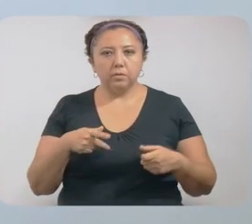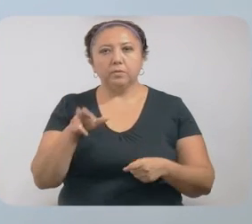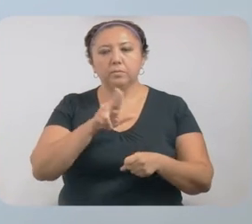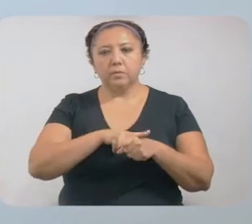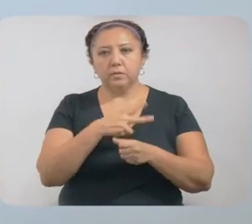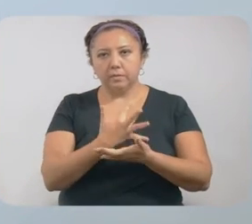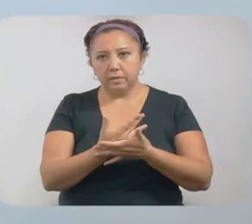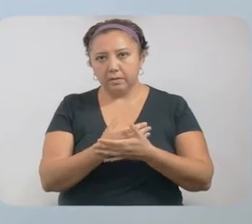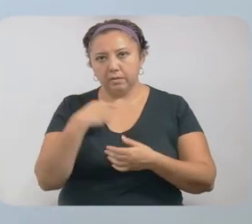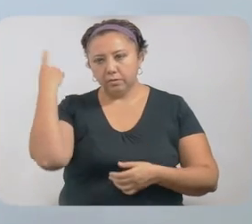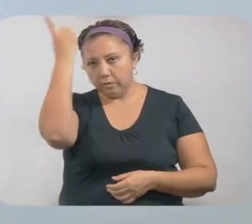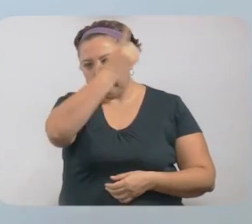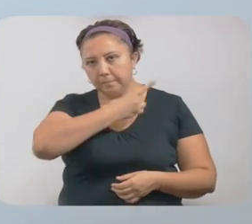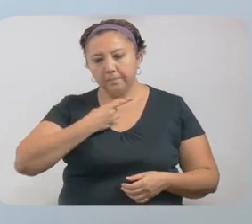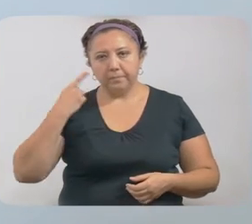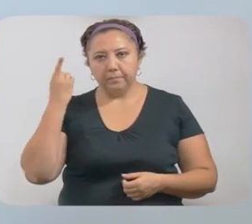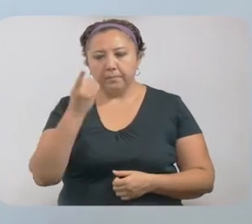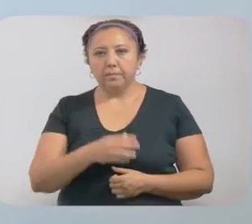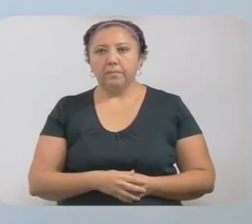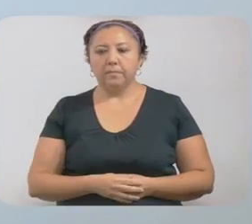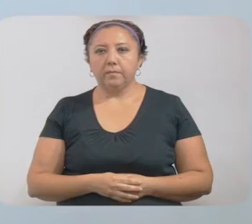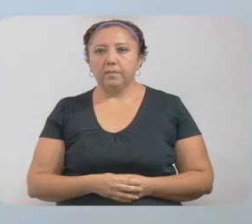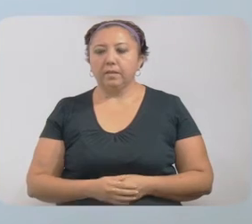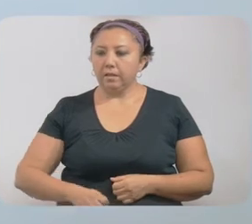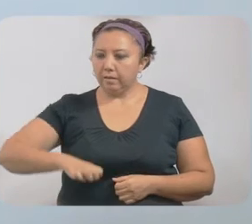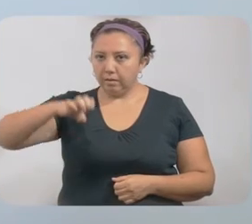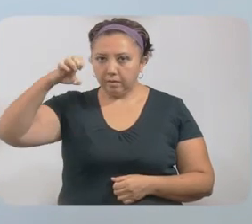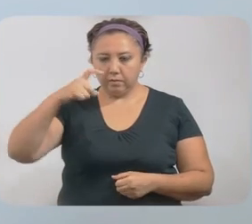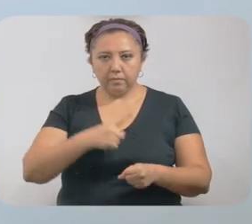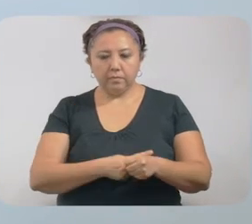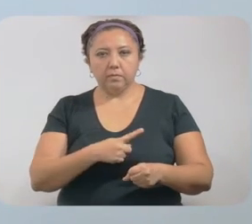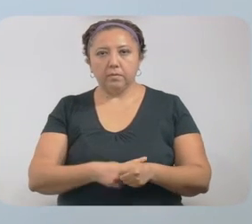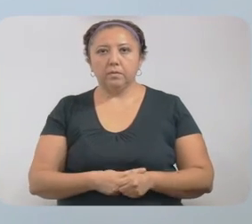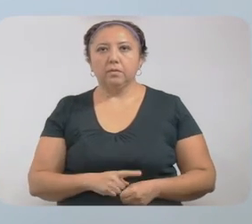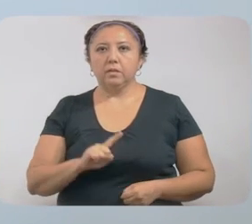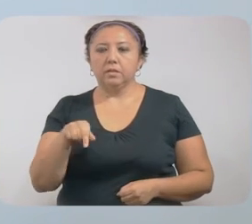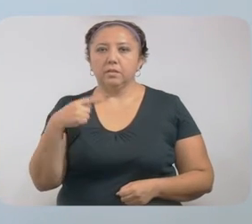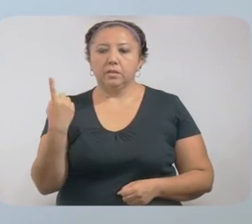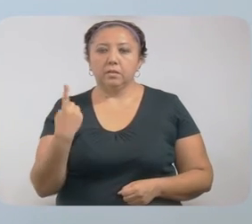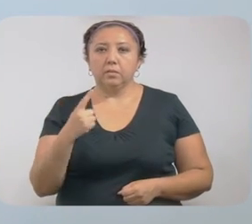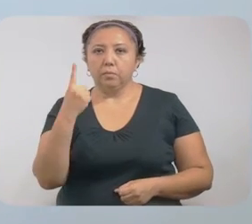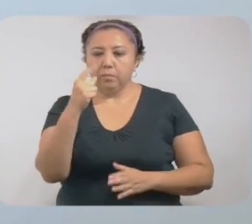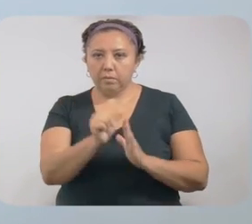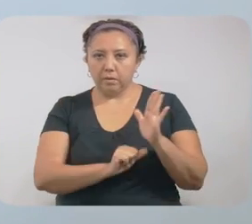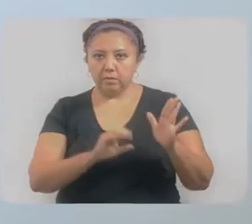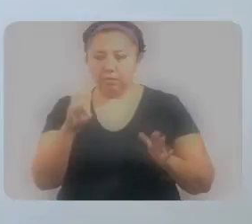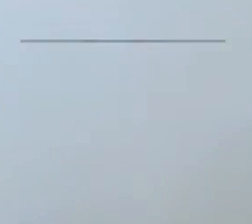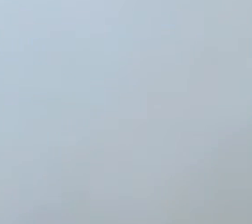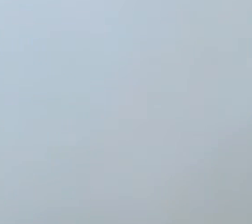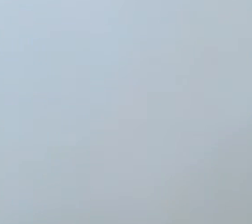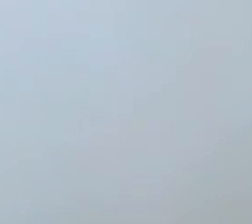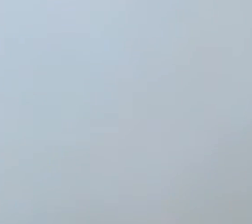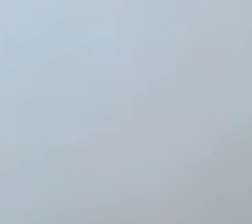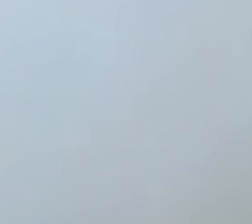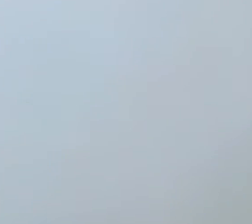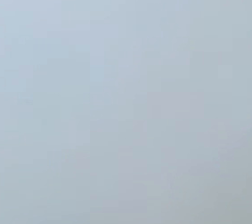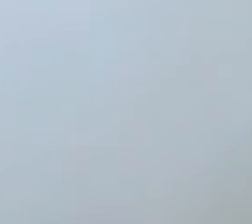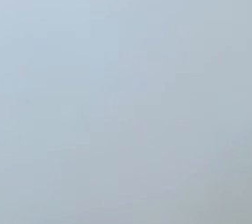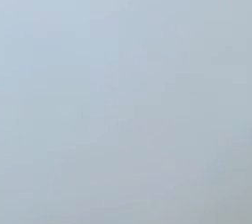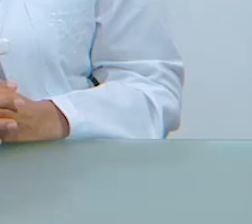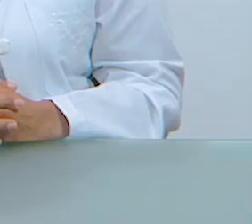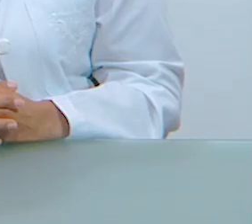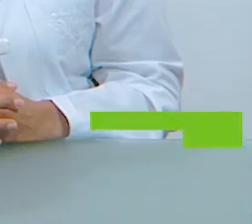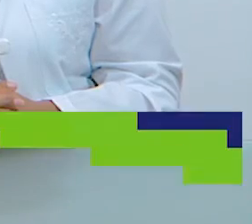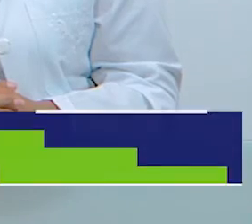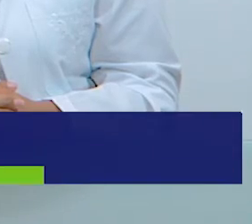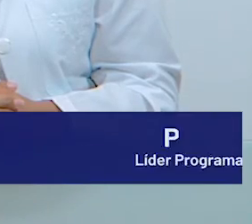hospitalizados a la espera de diagnóstico. El rango de edad de los casos confirmados es de un mes a 98 años. Hasta aquí el